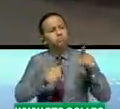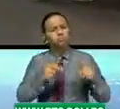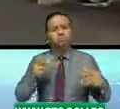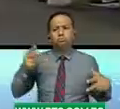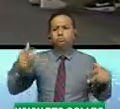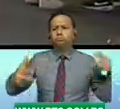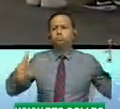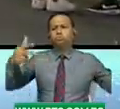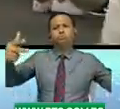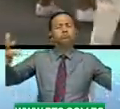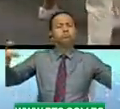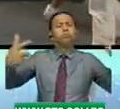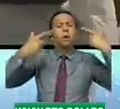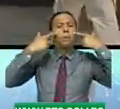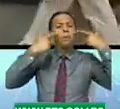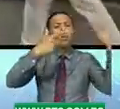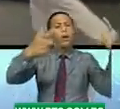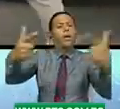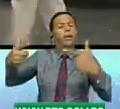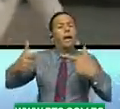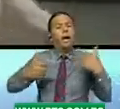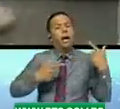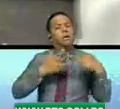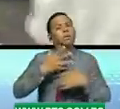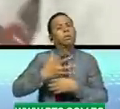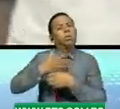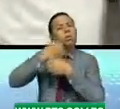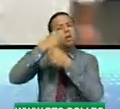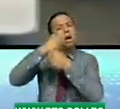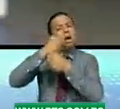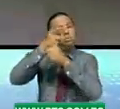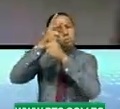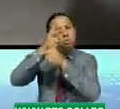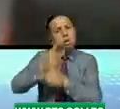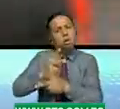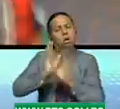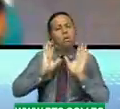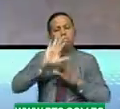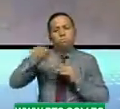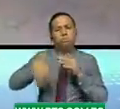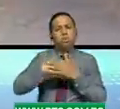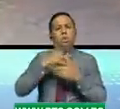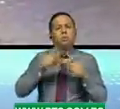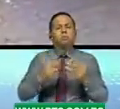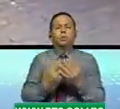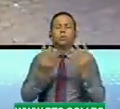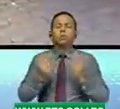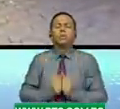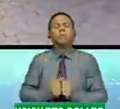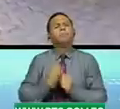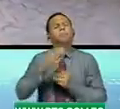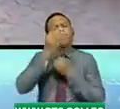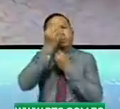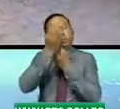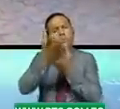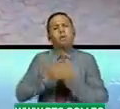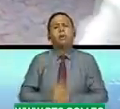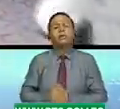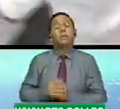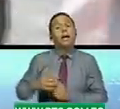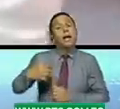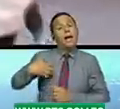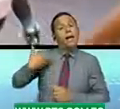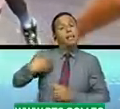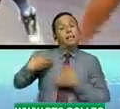hasta otras cuadras para precautelar la seguridad y la integridad de todos los presentes. Oiga, un dato importante, la selección